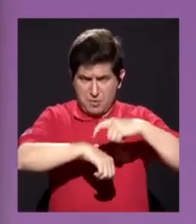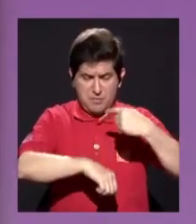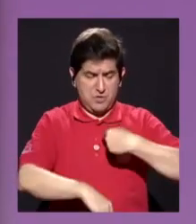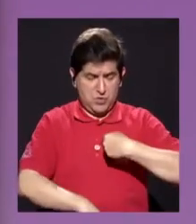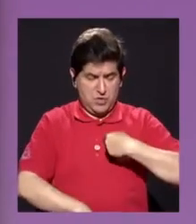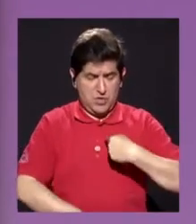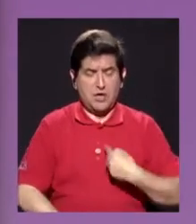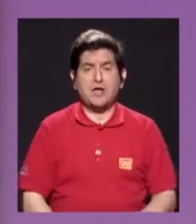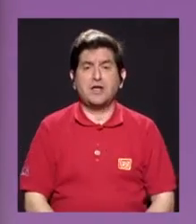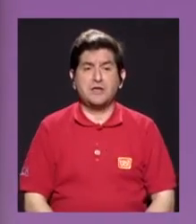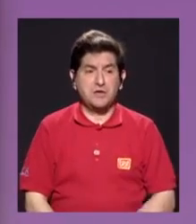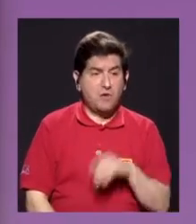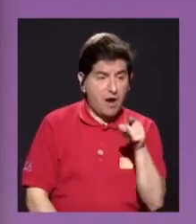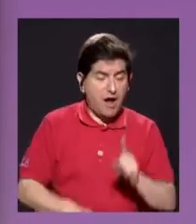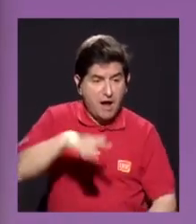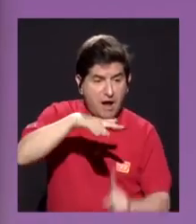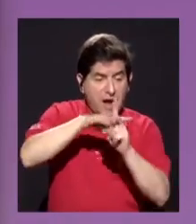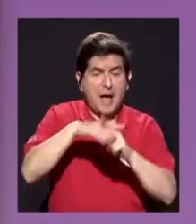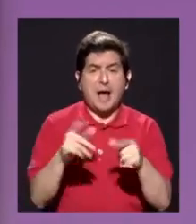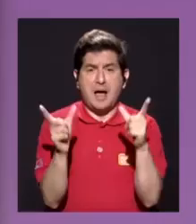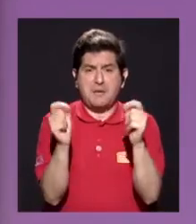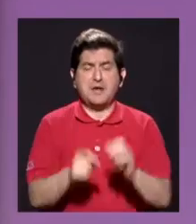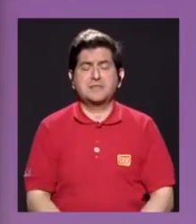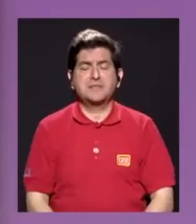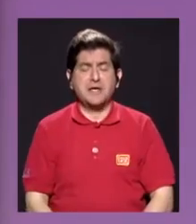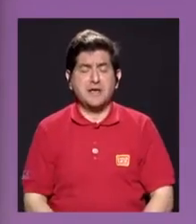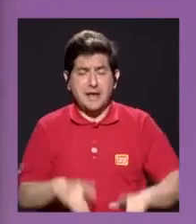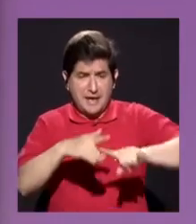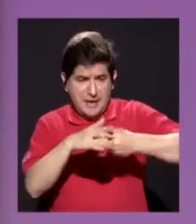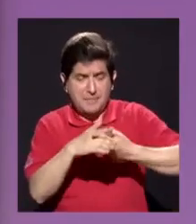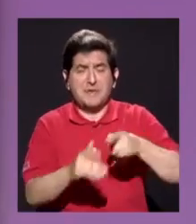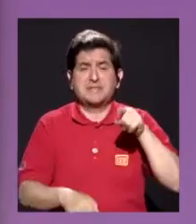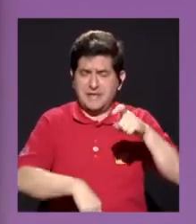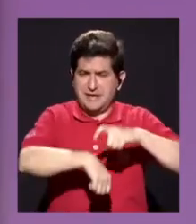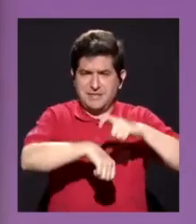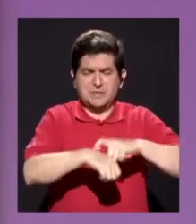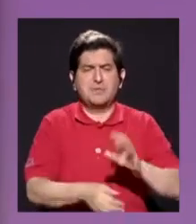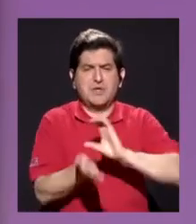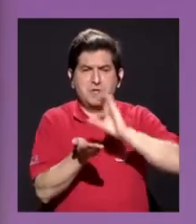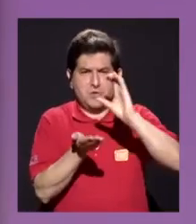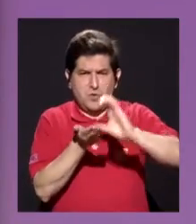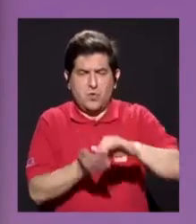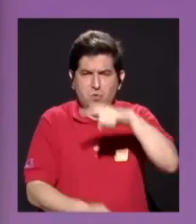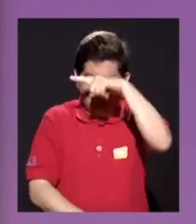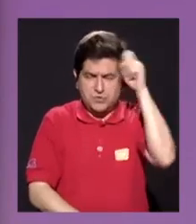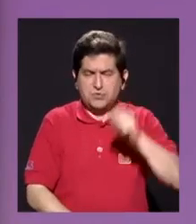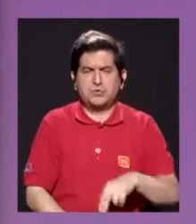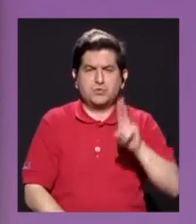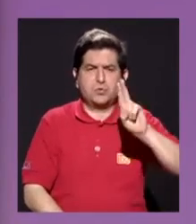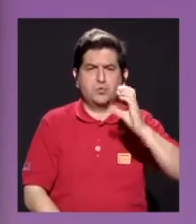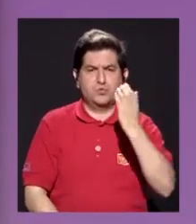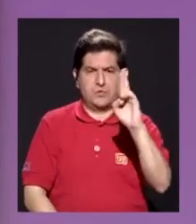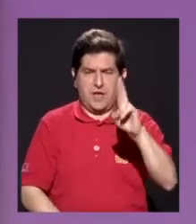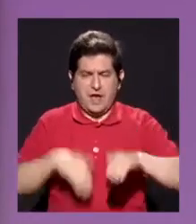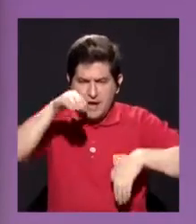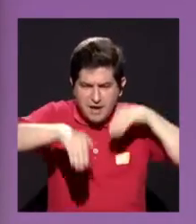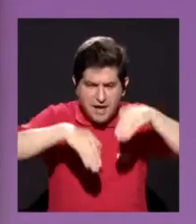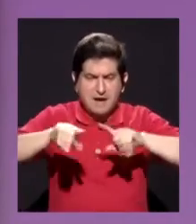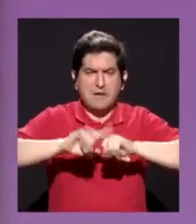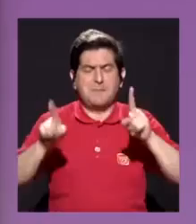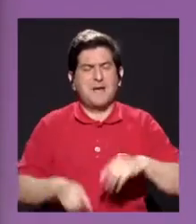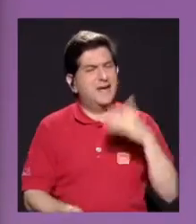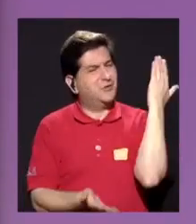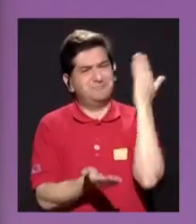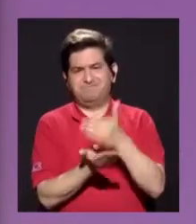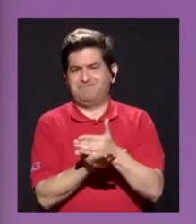enfermedad, había practicado natación en los cursos de verano de la UCR, y fue la única experiencia que había tenido y la tuve que suspender, ¿verdad?